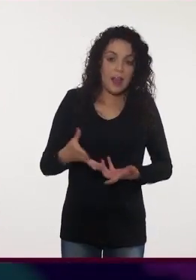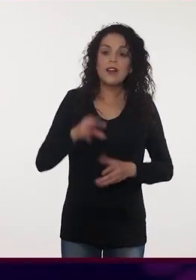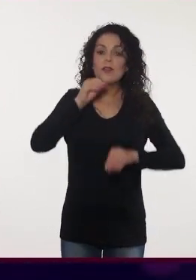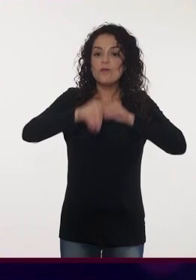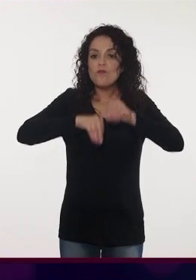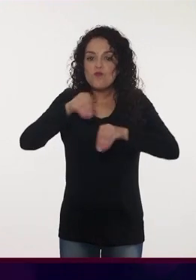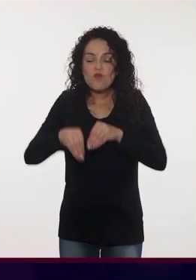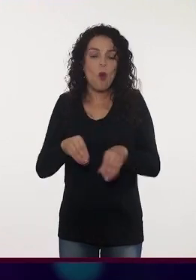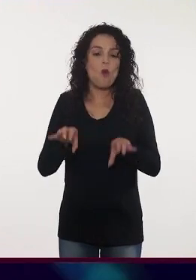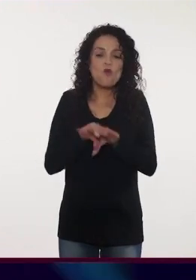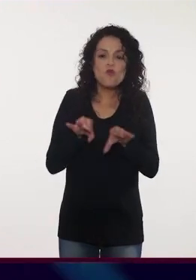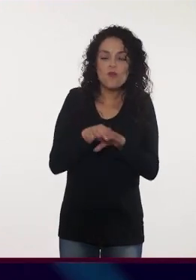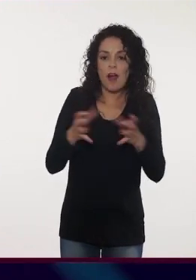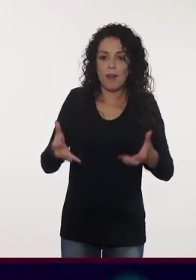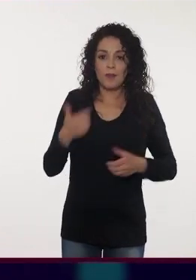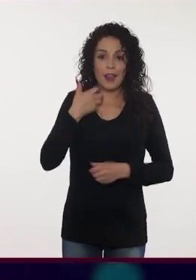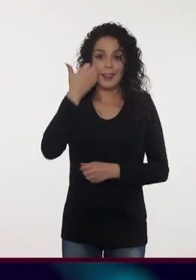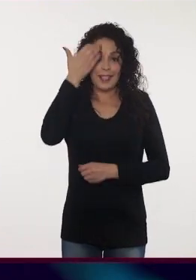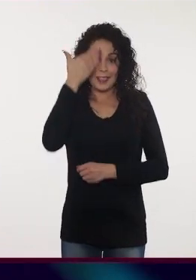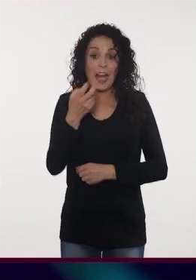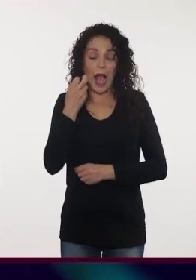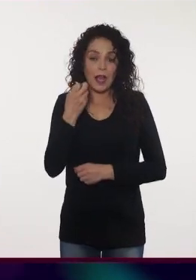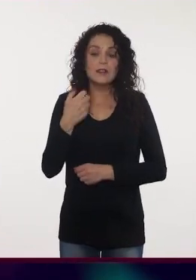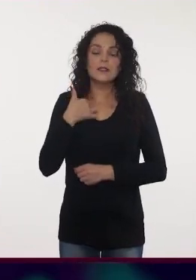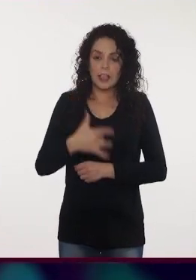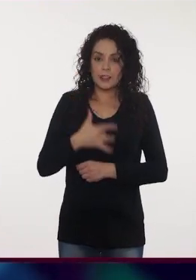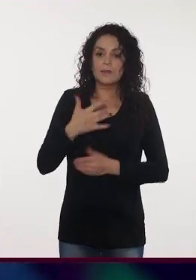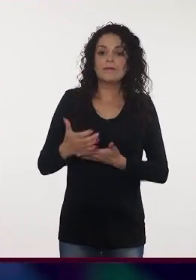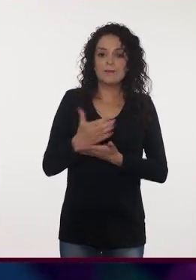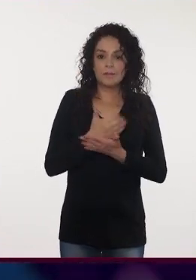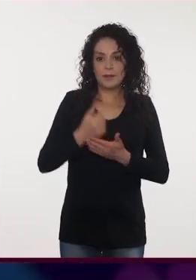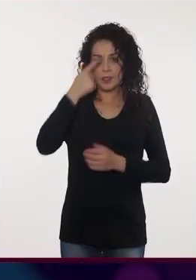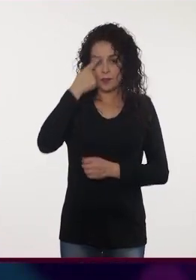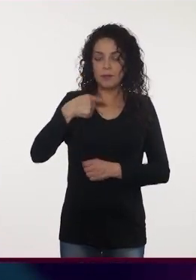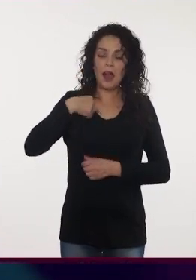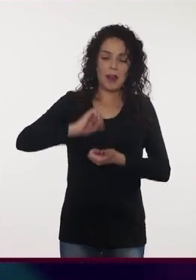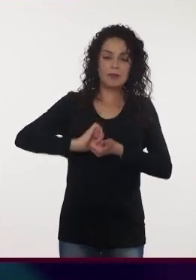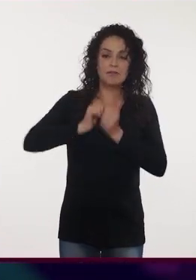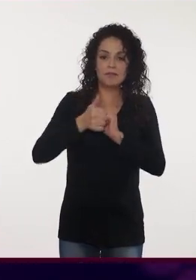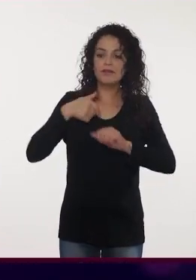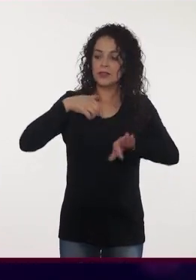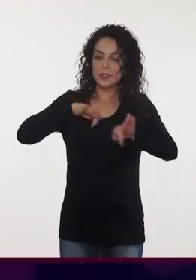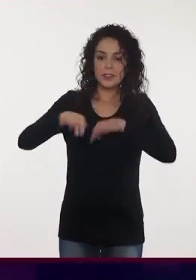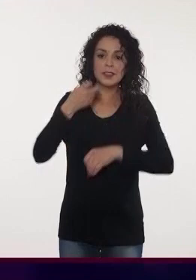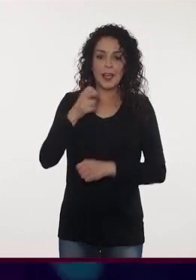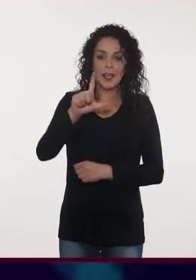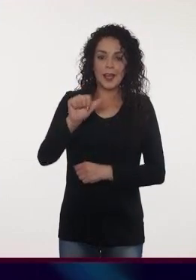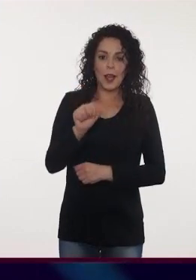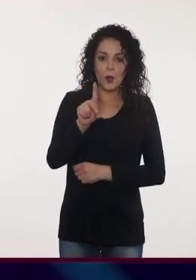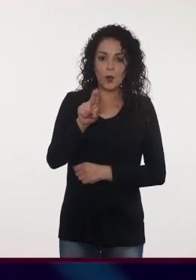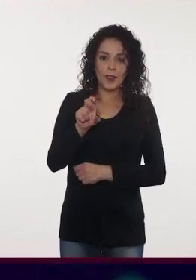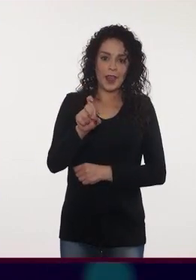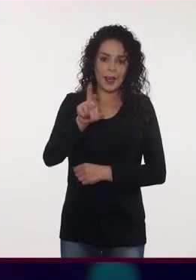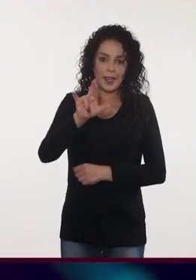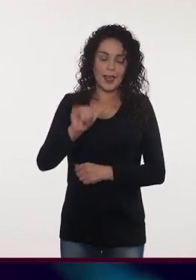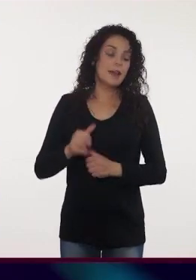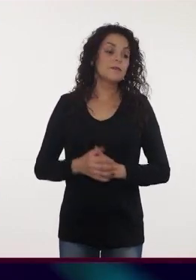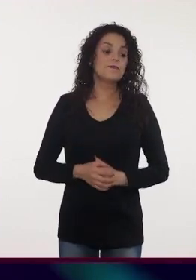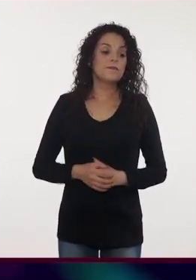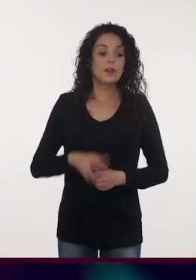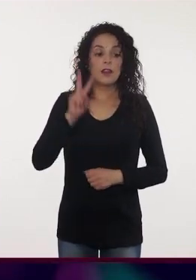por dentro. Y bueno, eso fue lo que me dio pauta para dedicarme a la laudería. Las dificultades